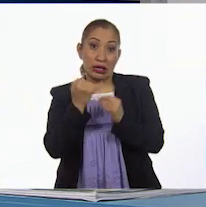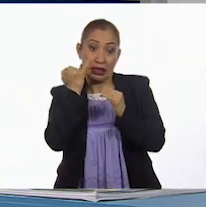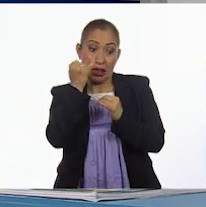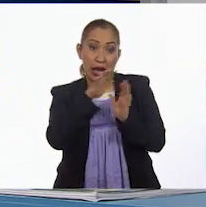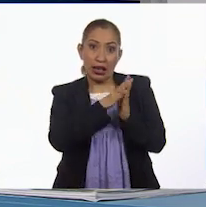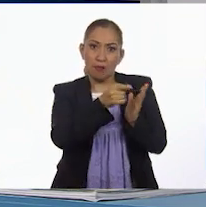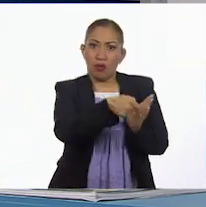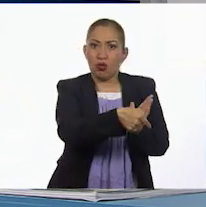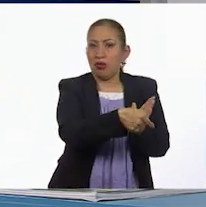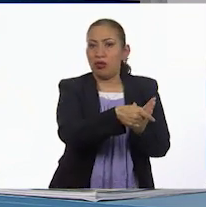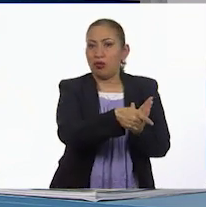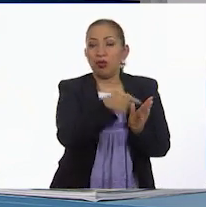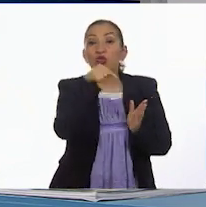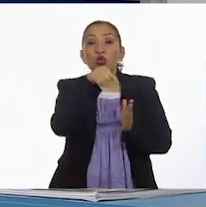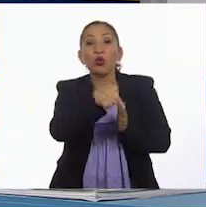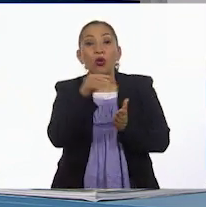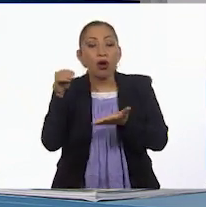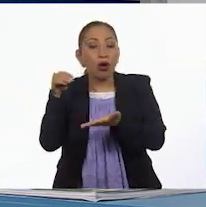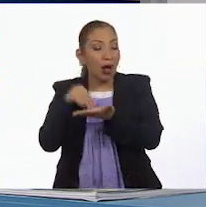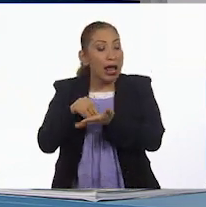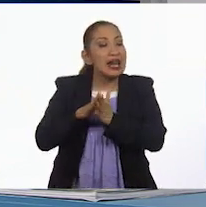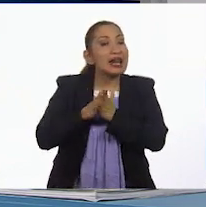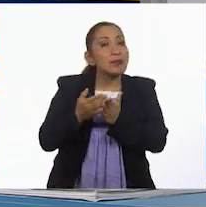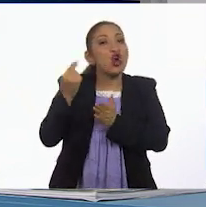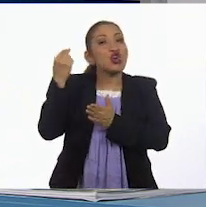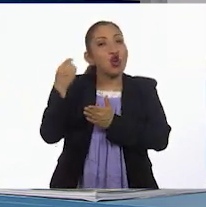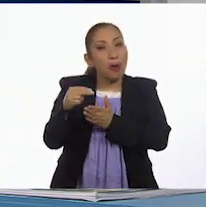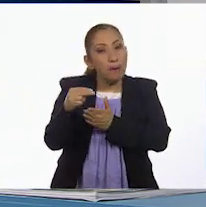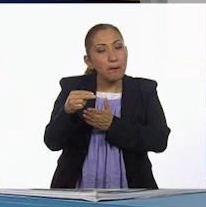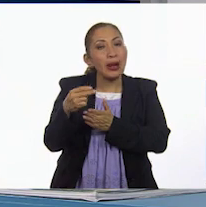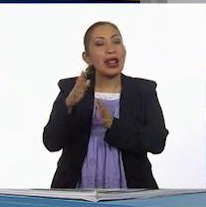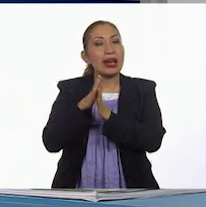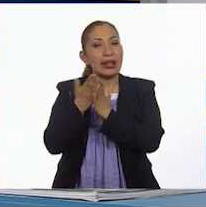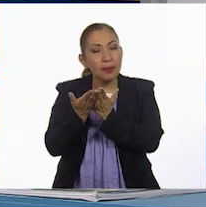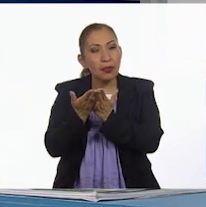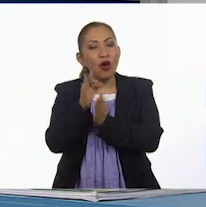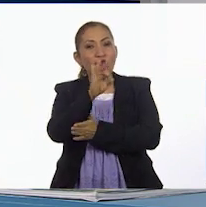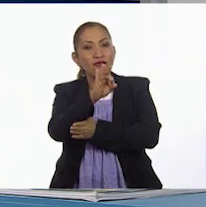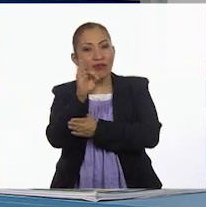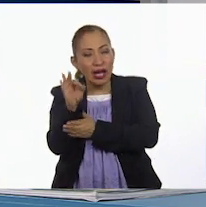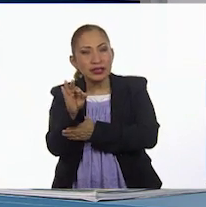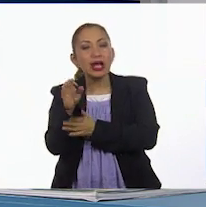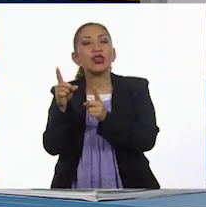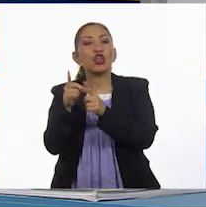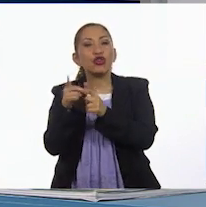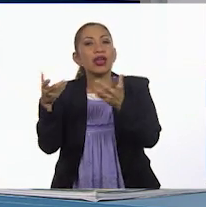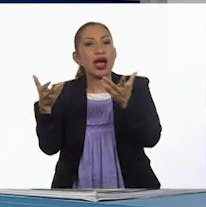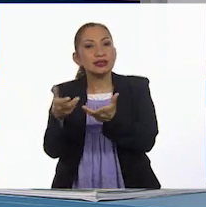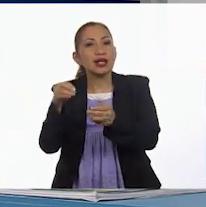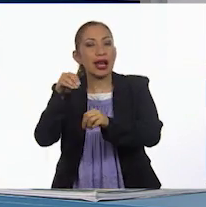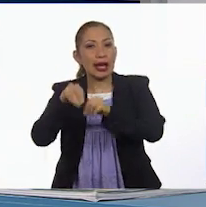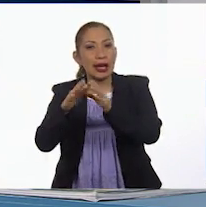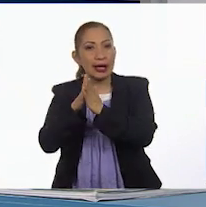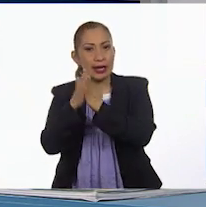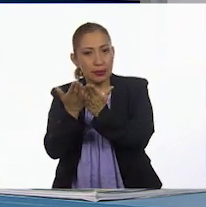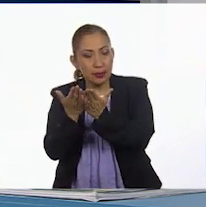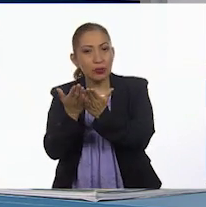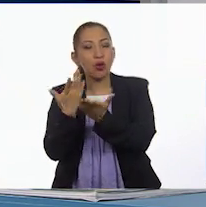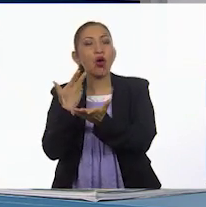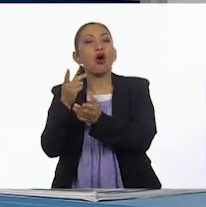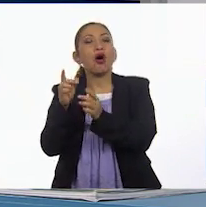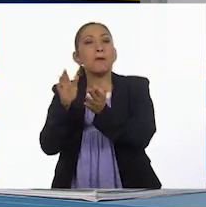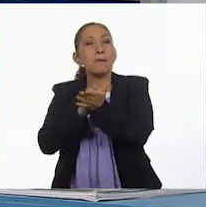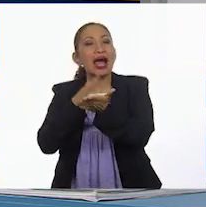alguien más. Entonces a veces este trabajo de escribir la bibliografía nos resulta un poquito tedioso, pero es importante